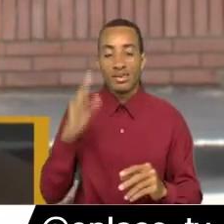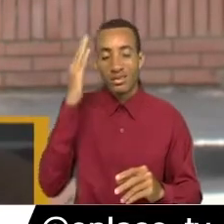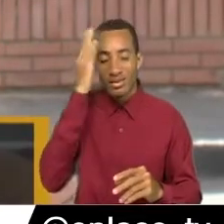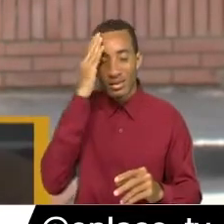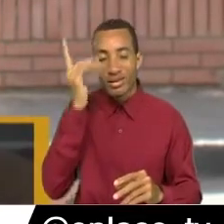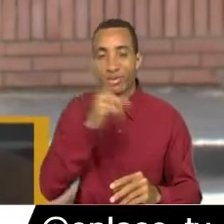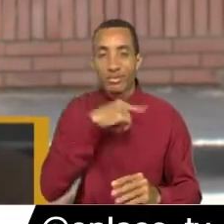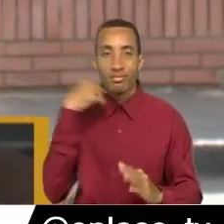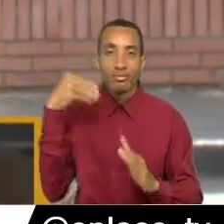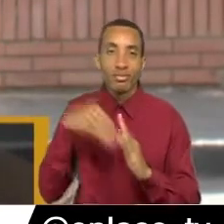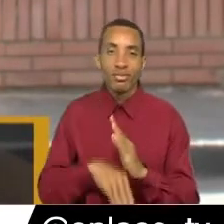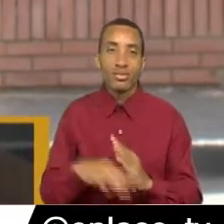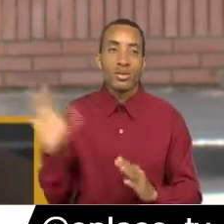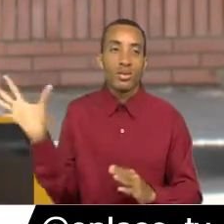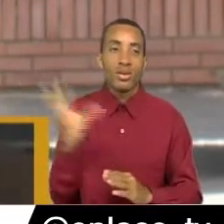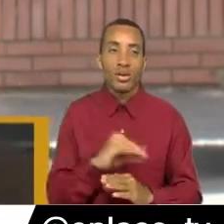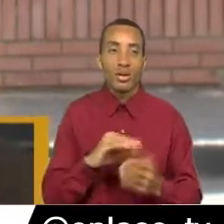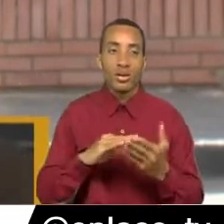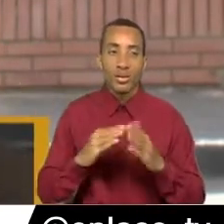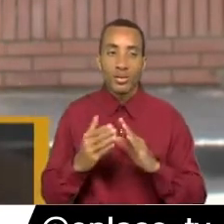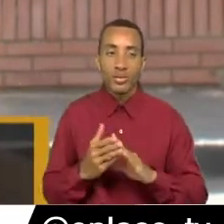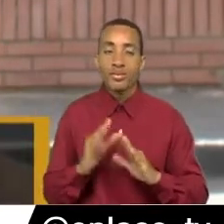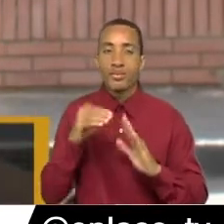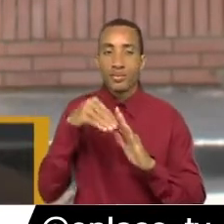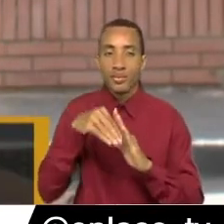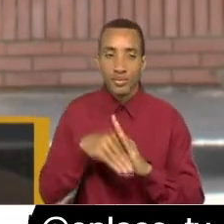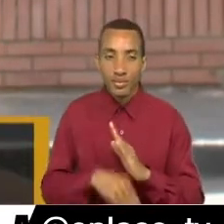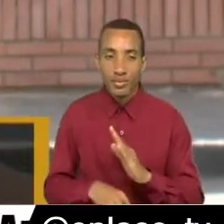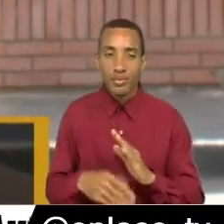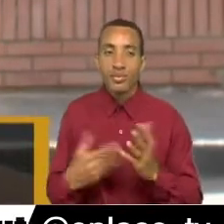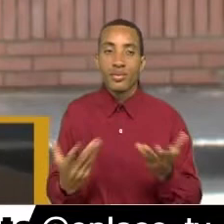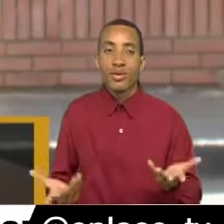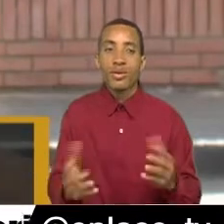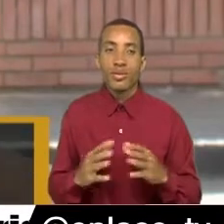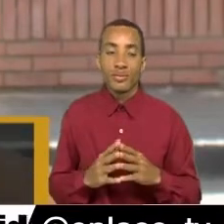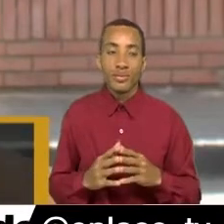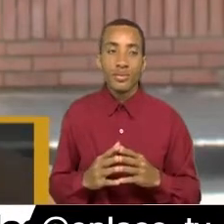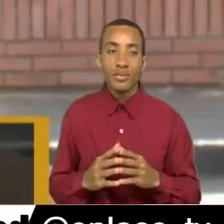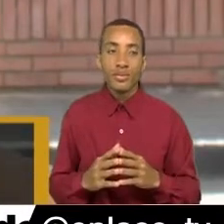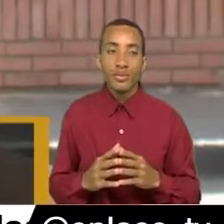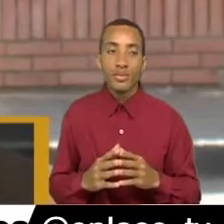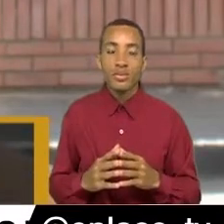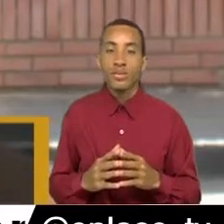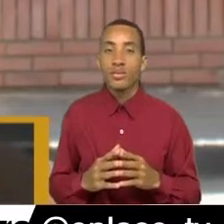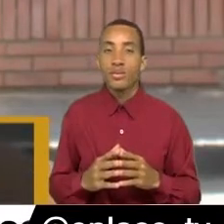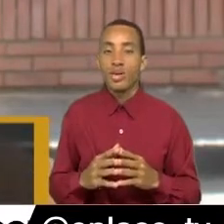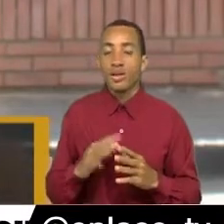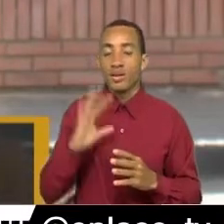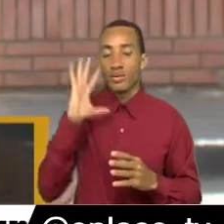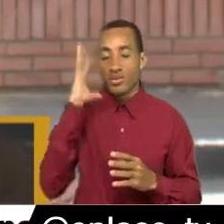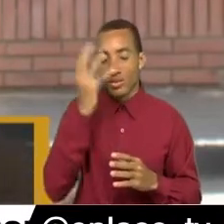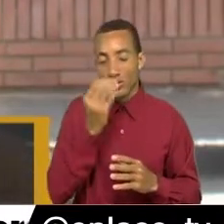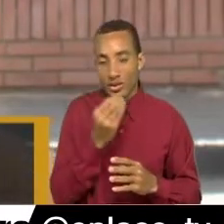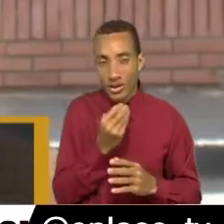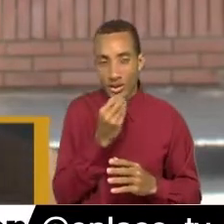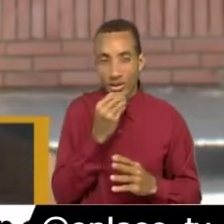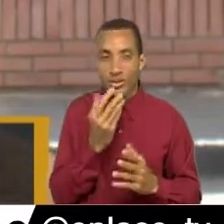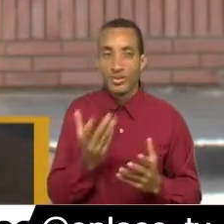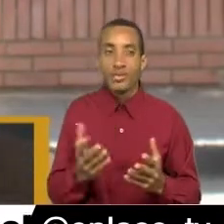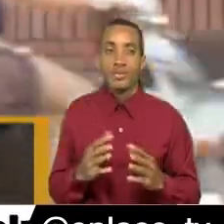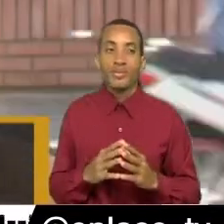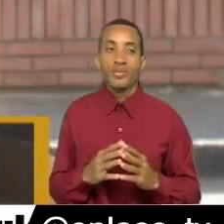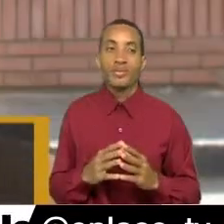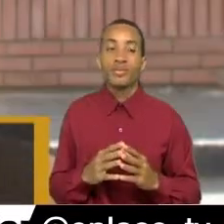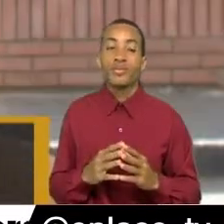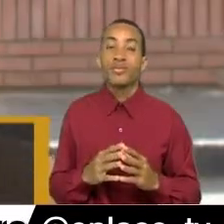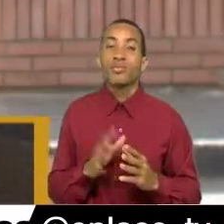todo el sector, toda la economía en declive, y más el sector que es el más bonito, el más light, que es el